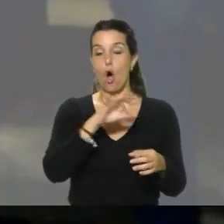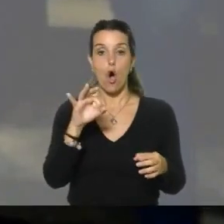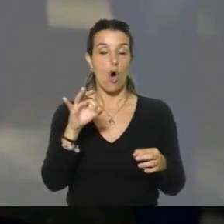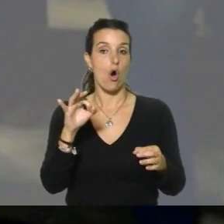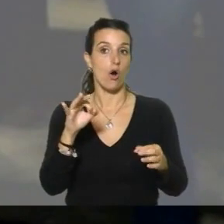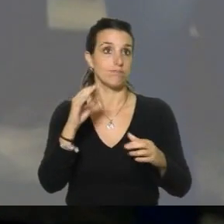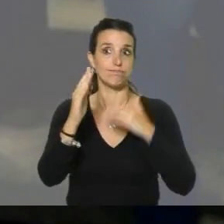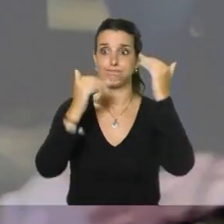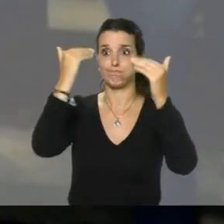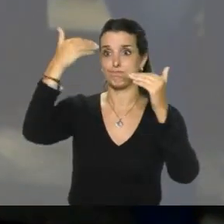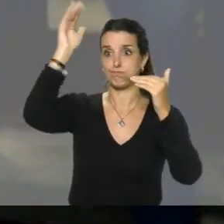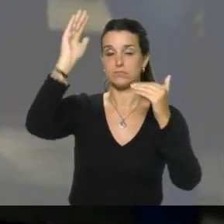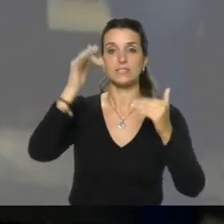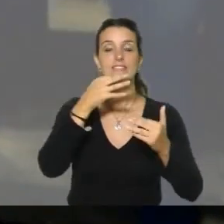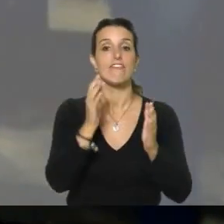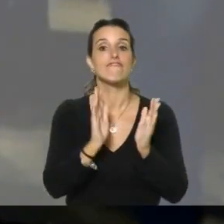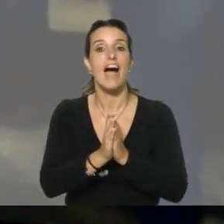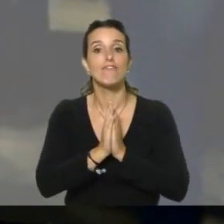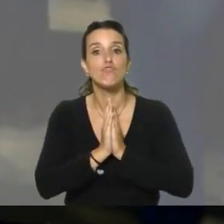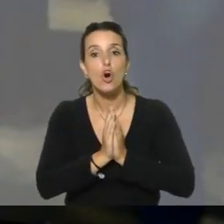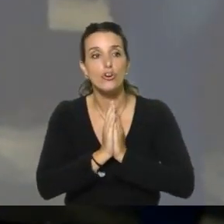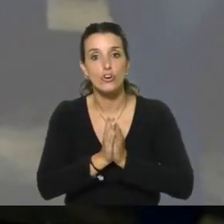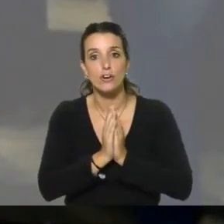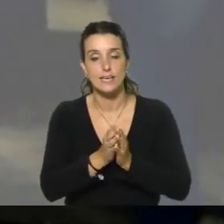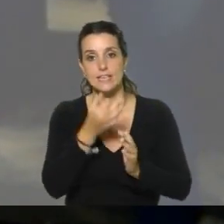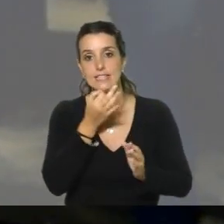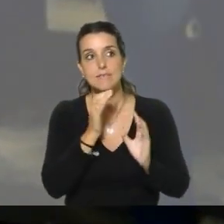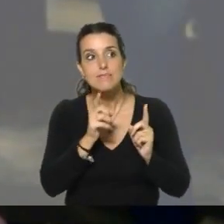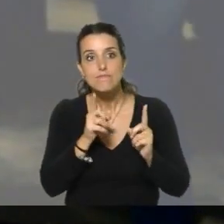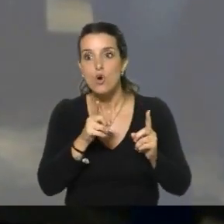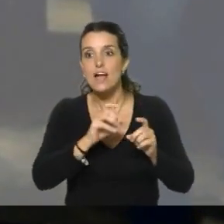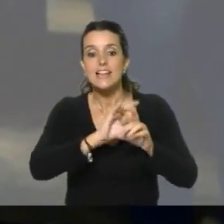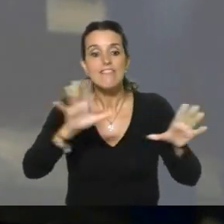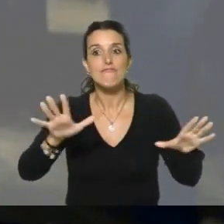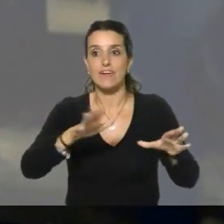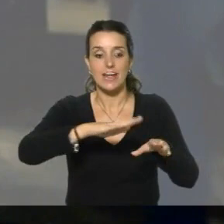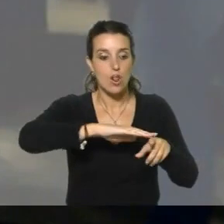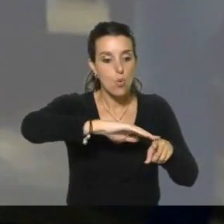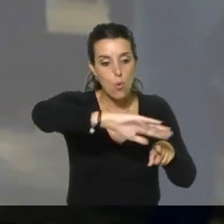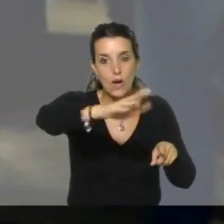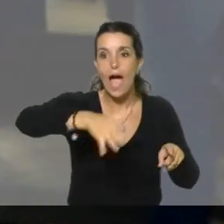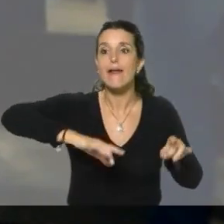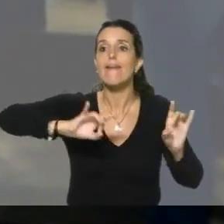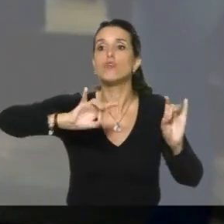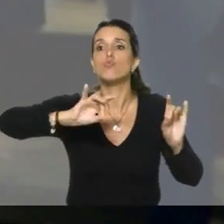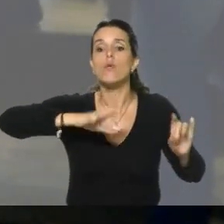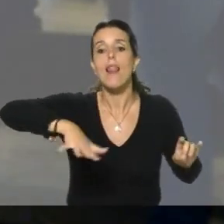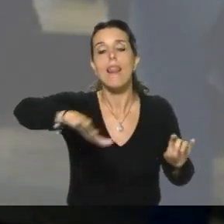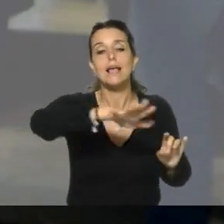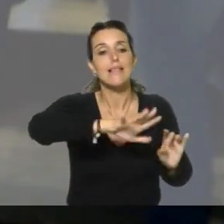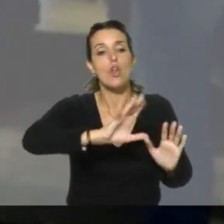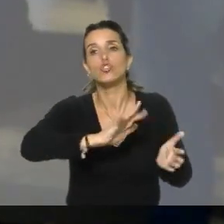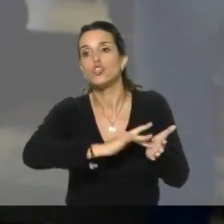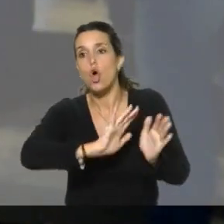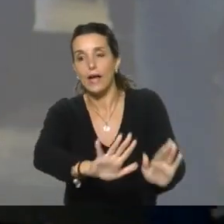académicas, bueno, estamos diciendo, por favor, manténgase este espacio público con la riqueza